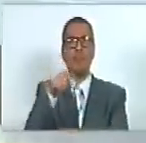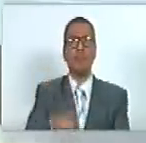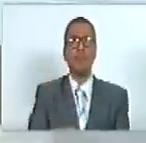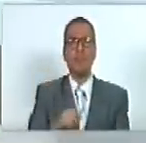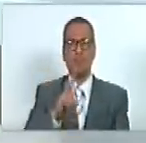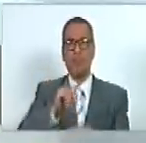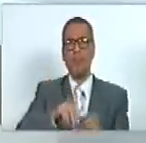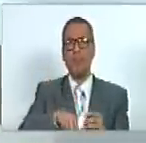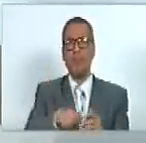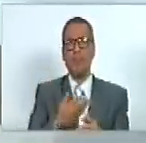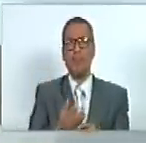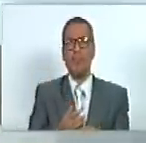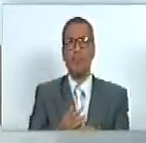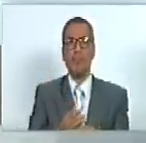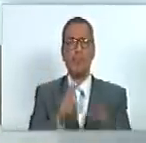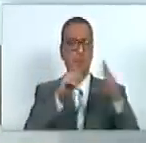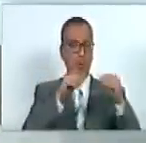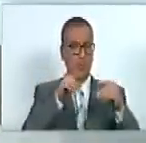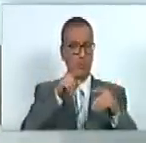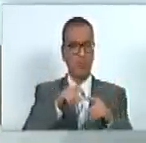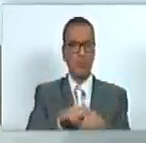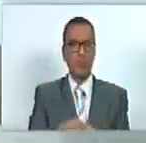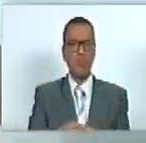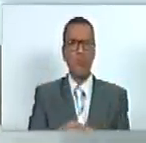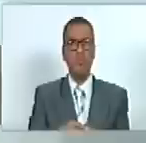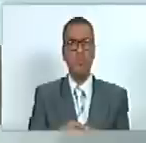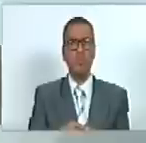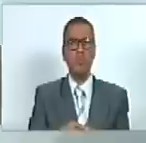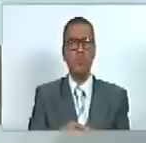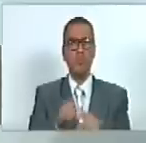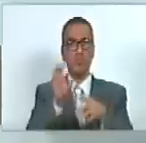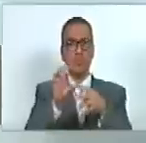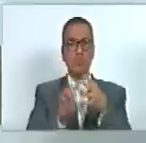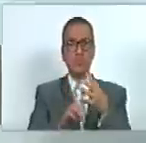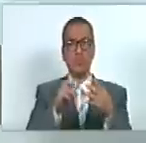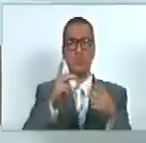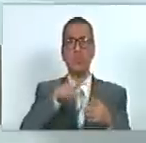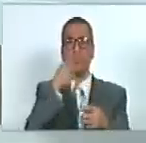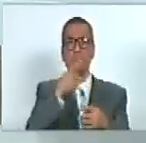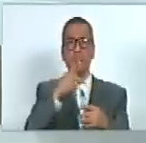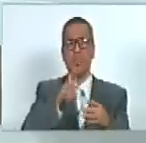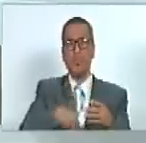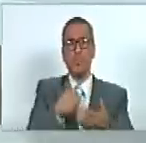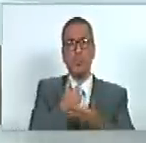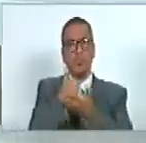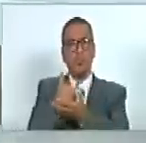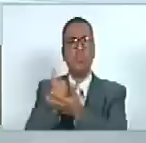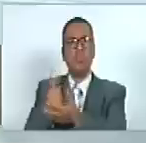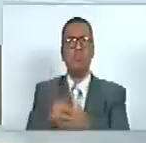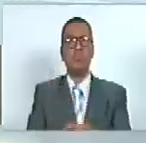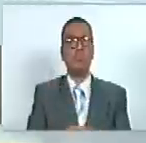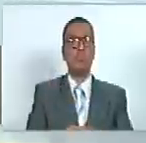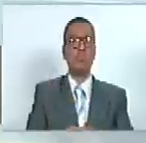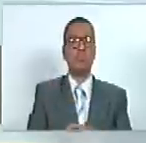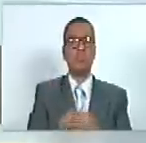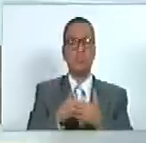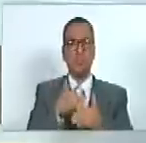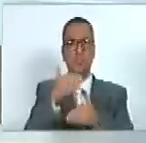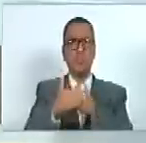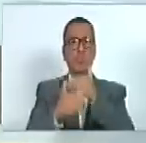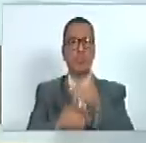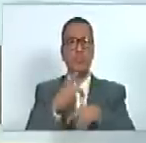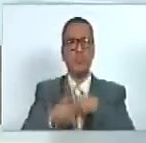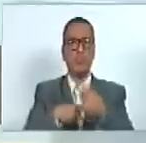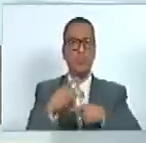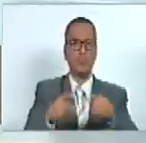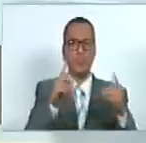para conversar elementos políticos y ayudar al avance del proceso